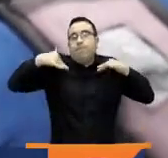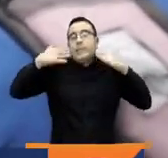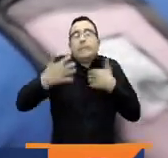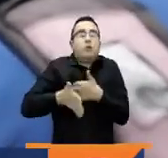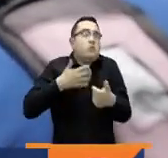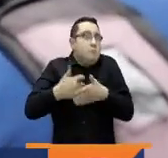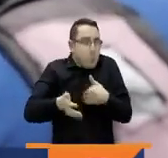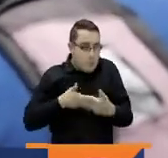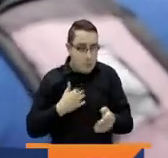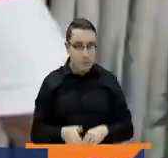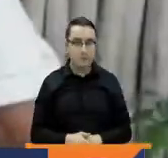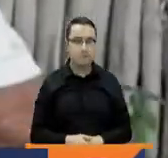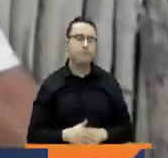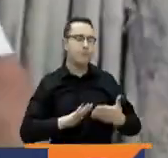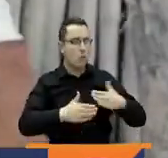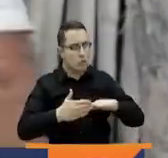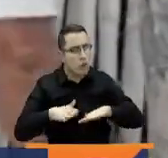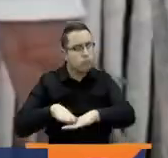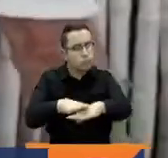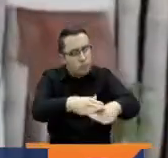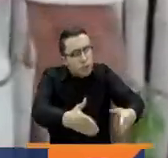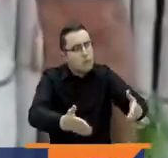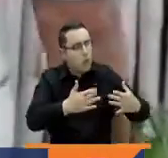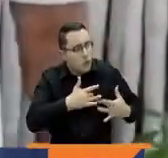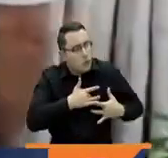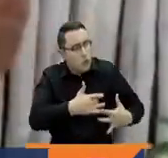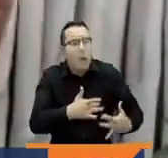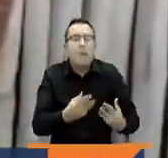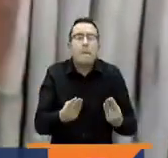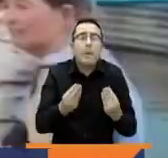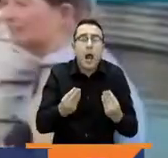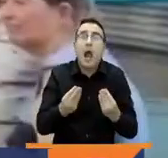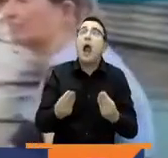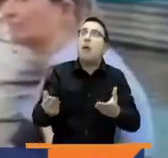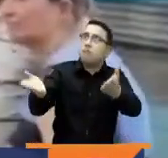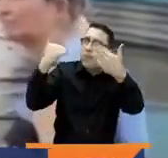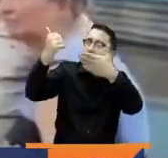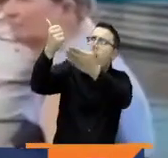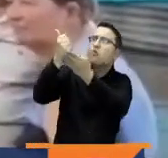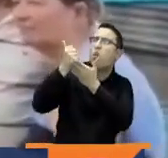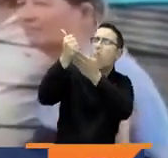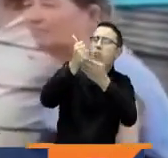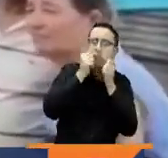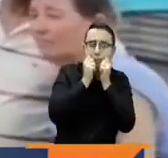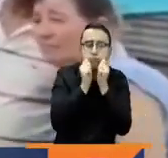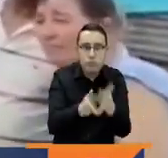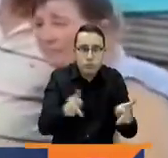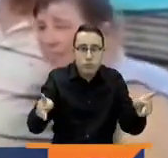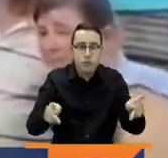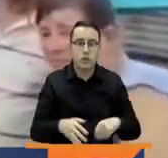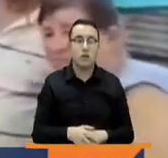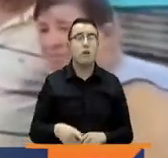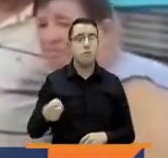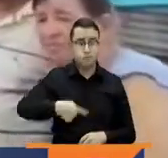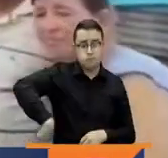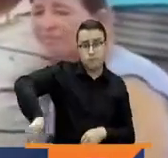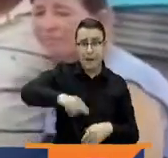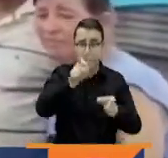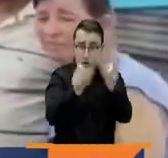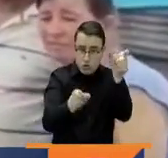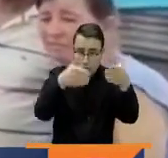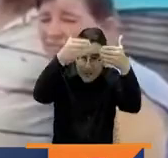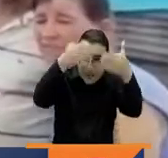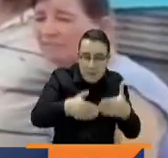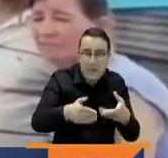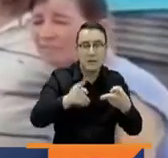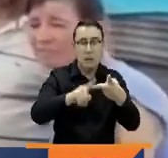un llamado a la solidaridad para que lleguen ayudas humanitarias a la zona. Hay niños discapacitados, hay madres cabezas de hogar,